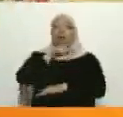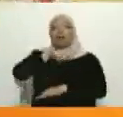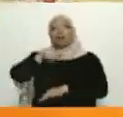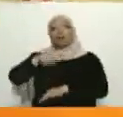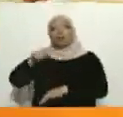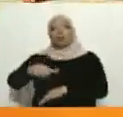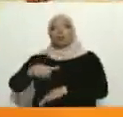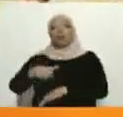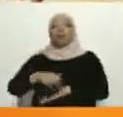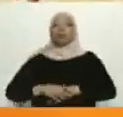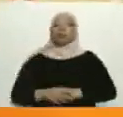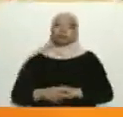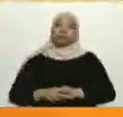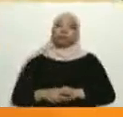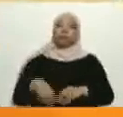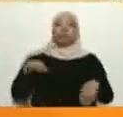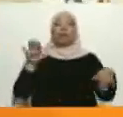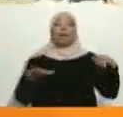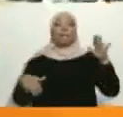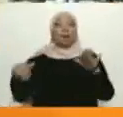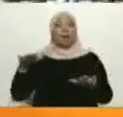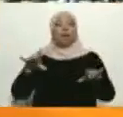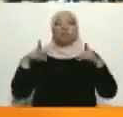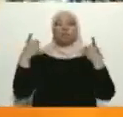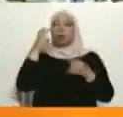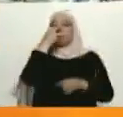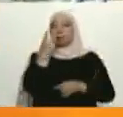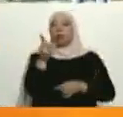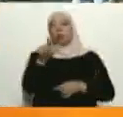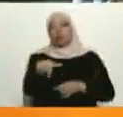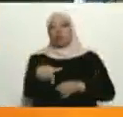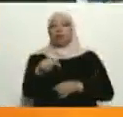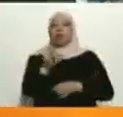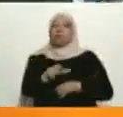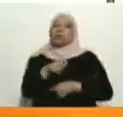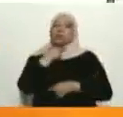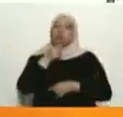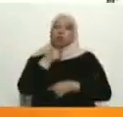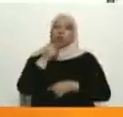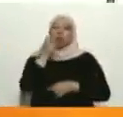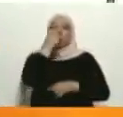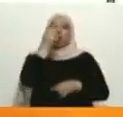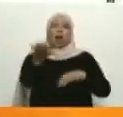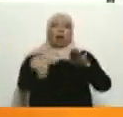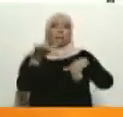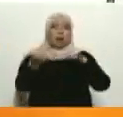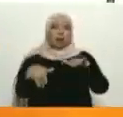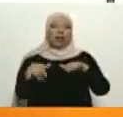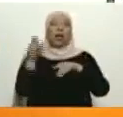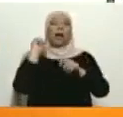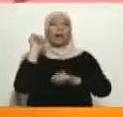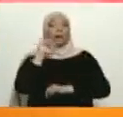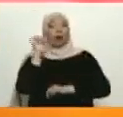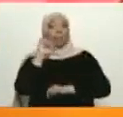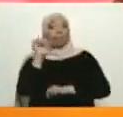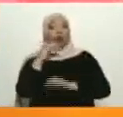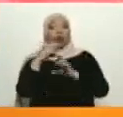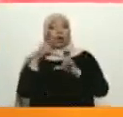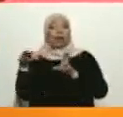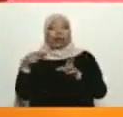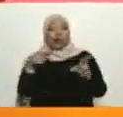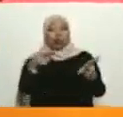Caracas se iba para las playas que también fueron la gente fue para las playas y felicitamos al Ministerio de transporte con esas rutas